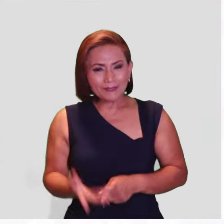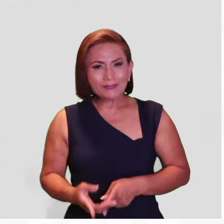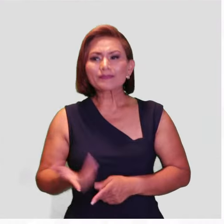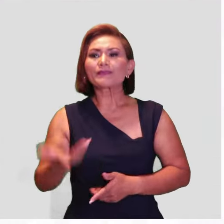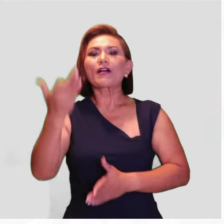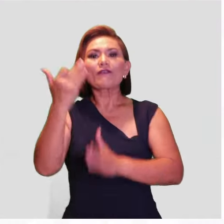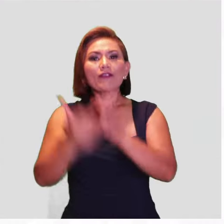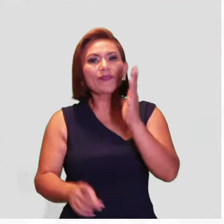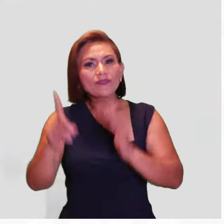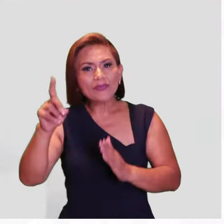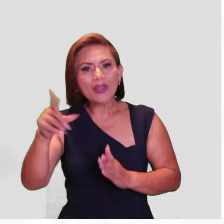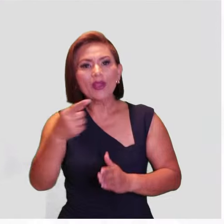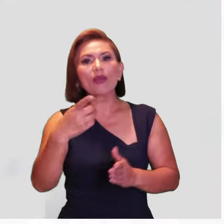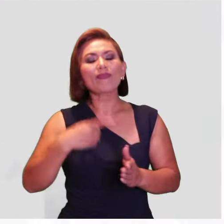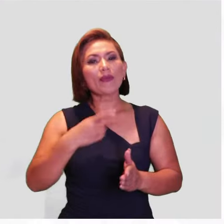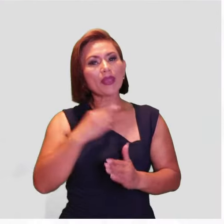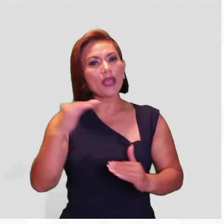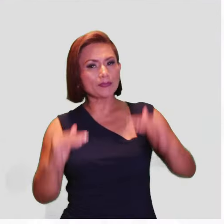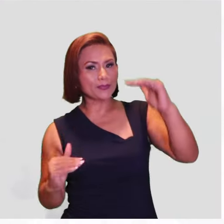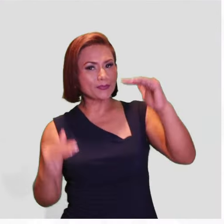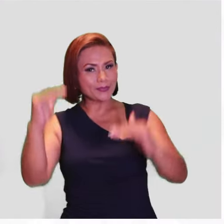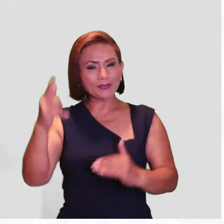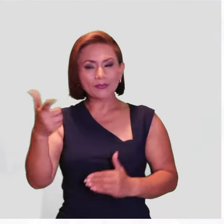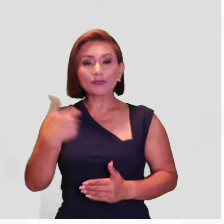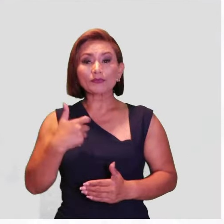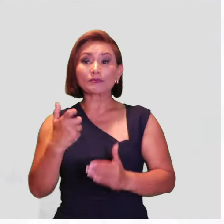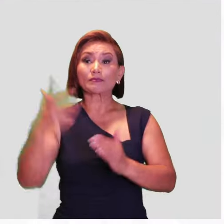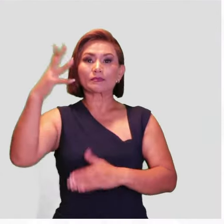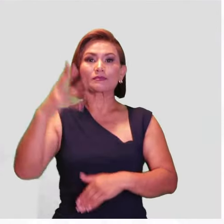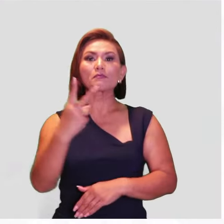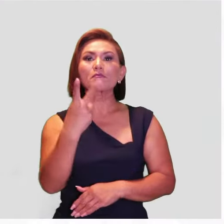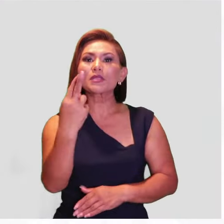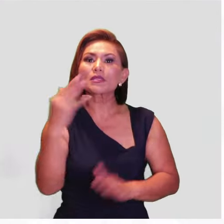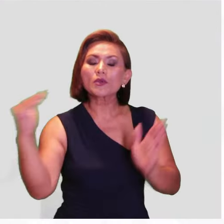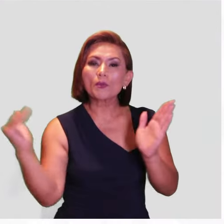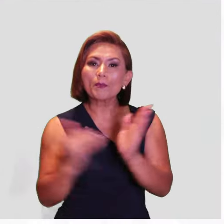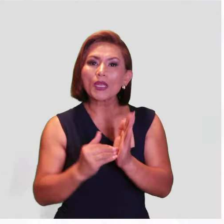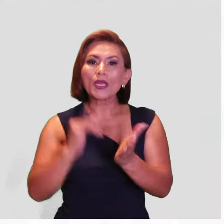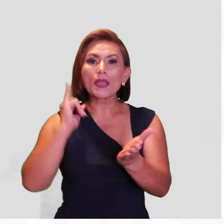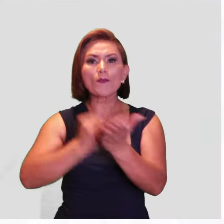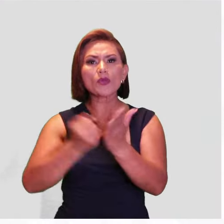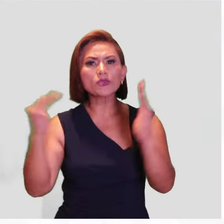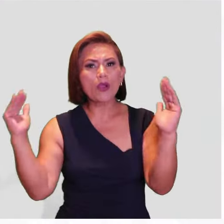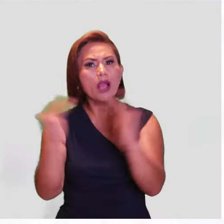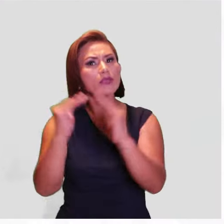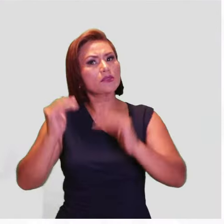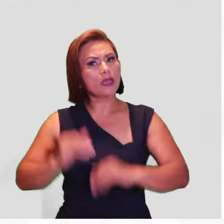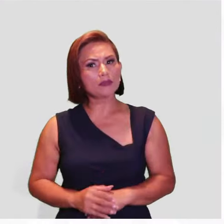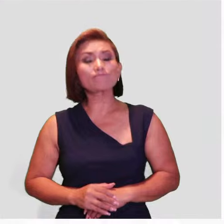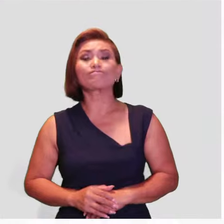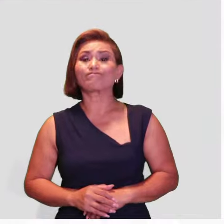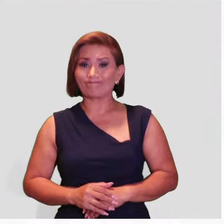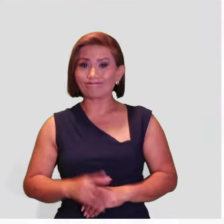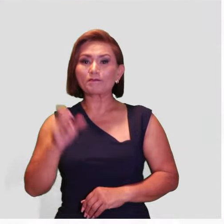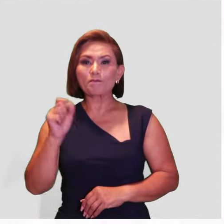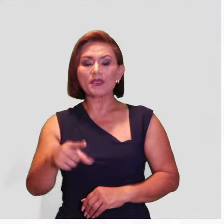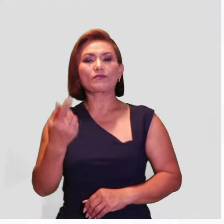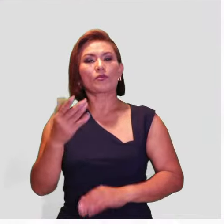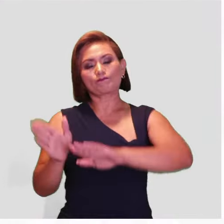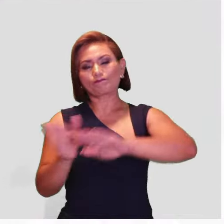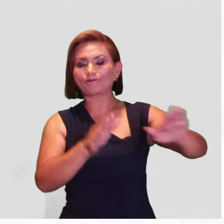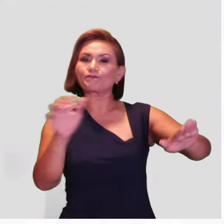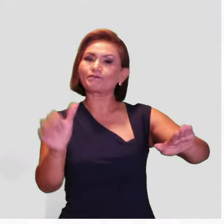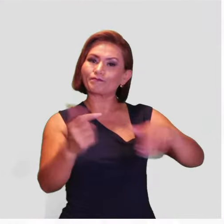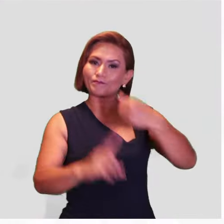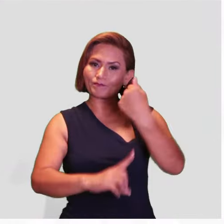carencia, en donde les cobran hasta 25 mil pesos por el impuesto predial. En la salud, que también es un problema por demás importante,